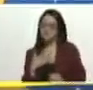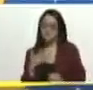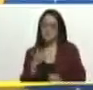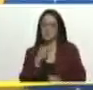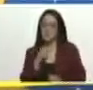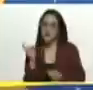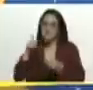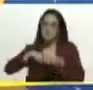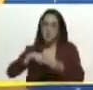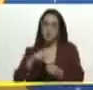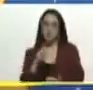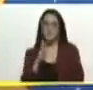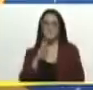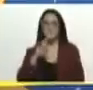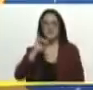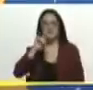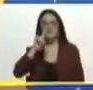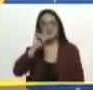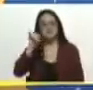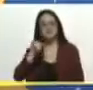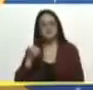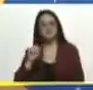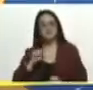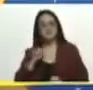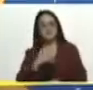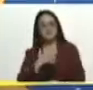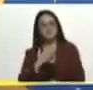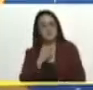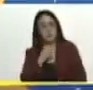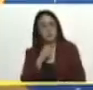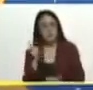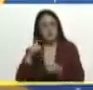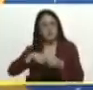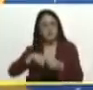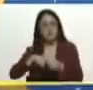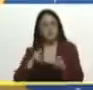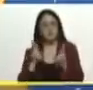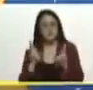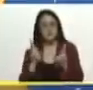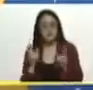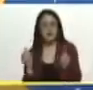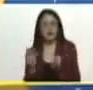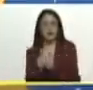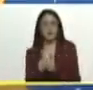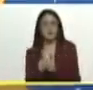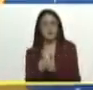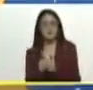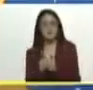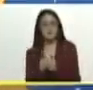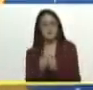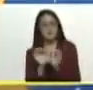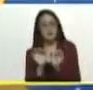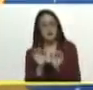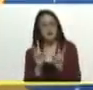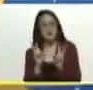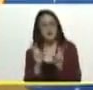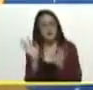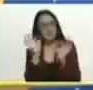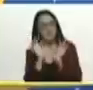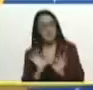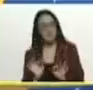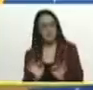BRICS de manera modesta. Ser parte de los BRICS y acompañar la construcción de esa nueva